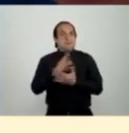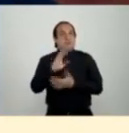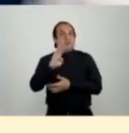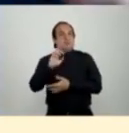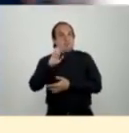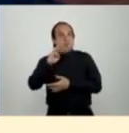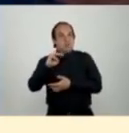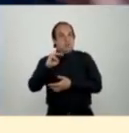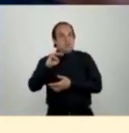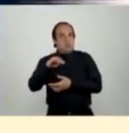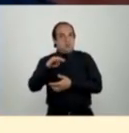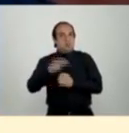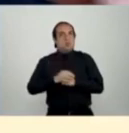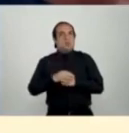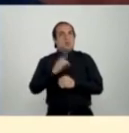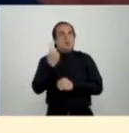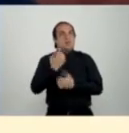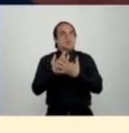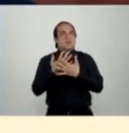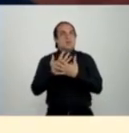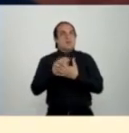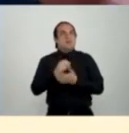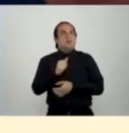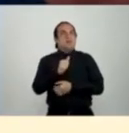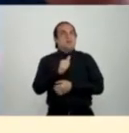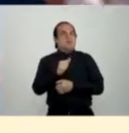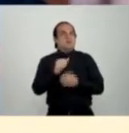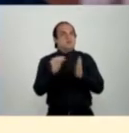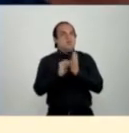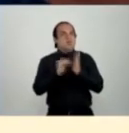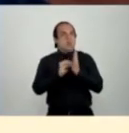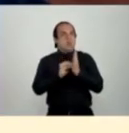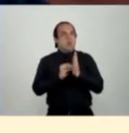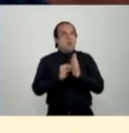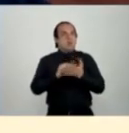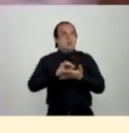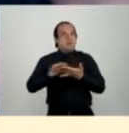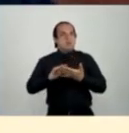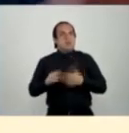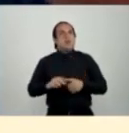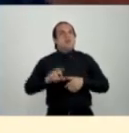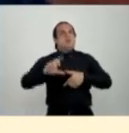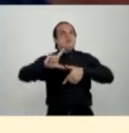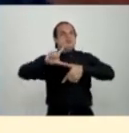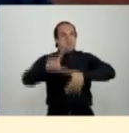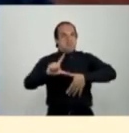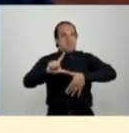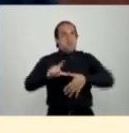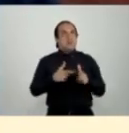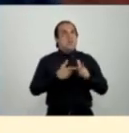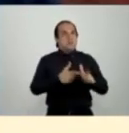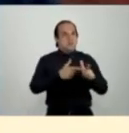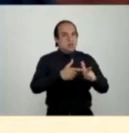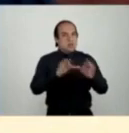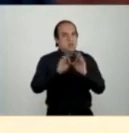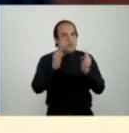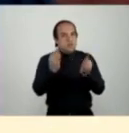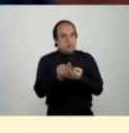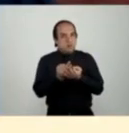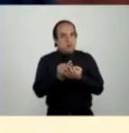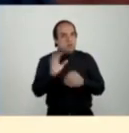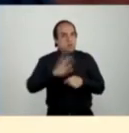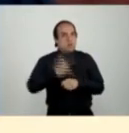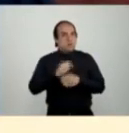que esperaban todavía de los autores latinoamericanos una serie de reflejos y una serie de... Porque ser escritor